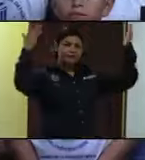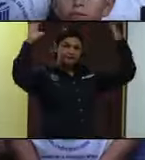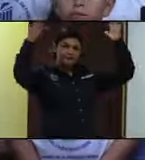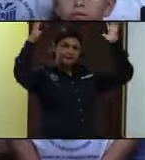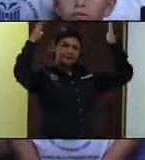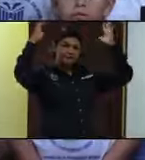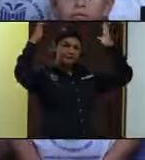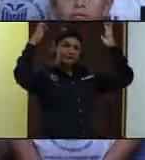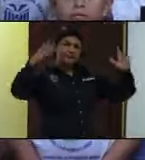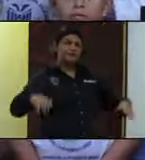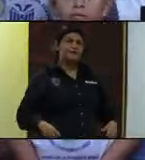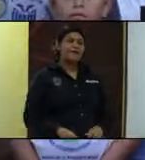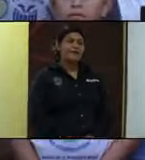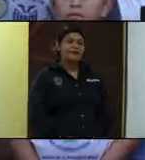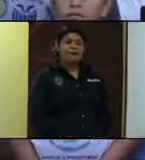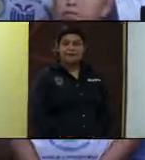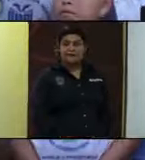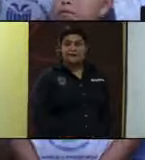gracias.